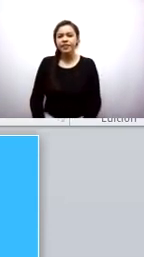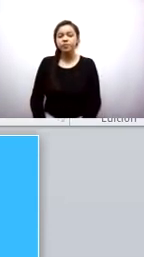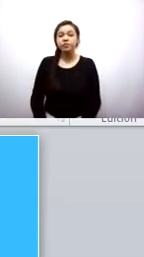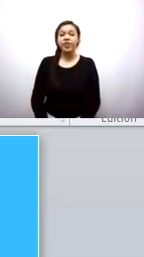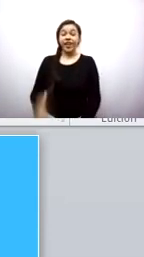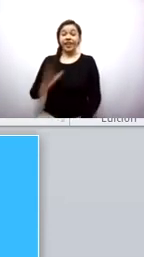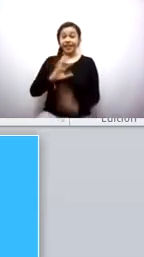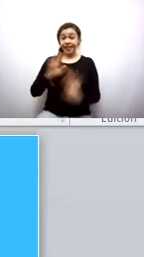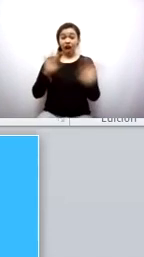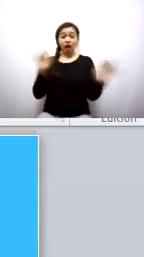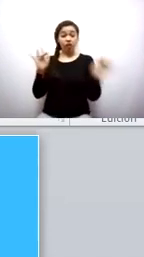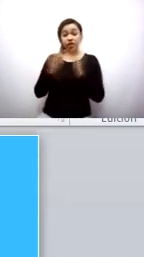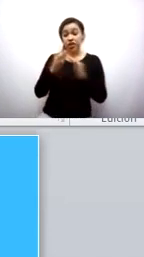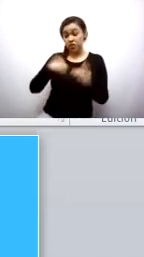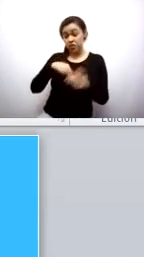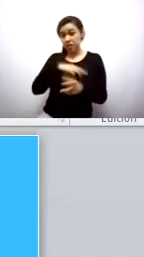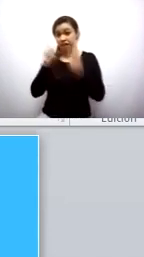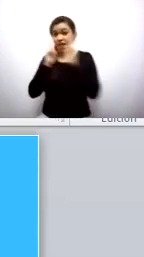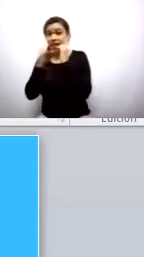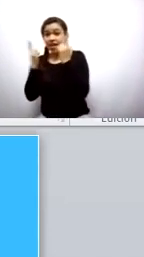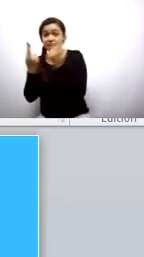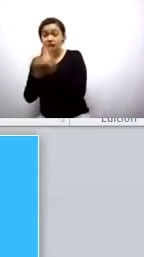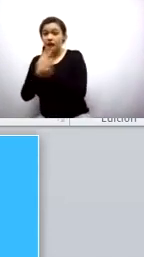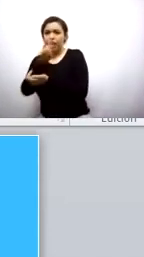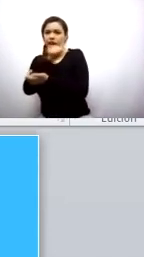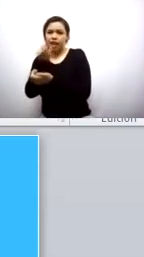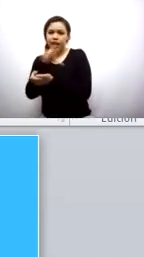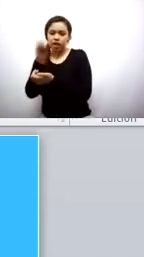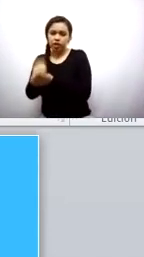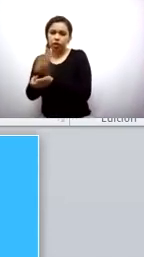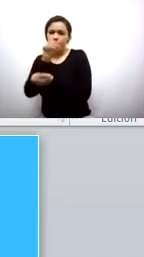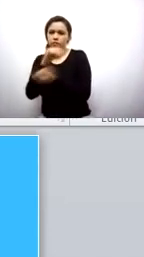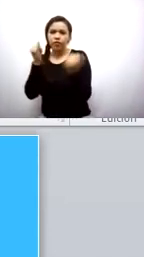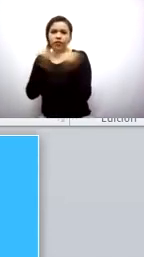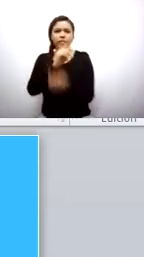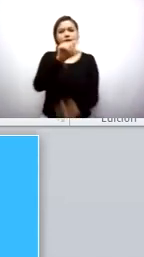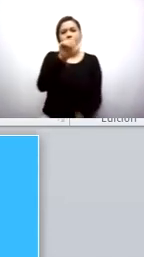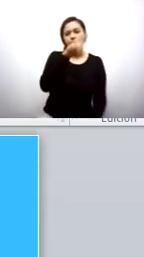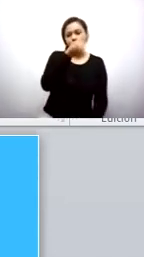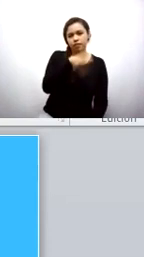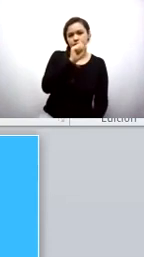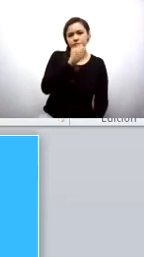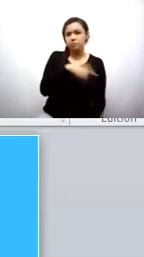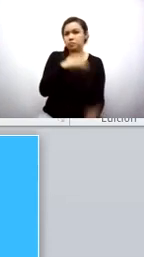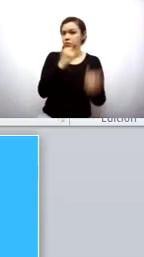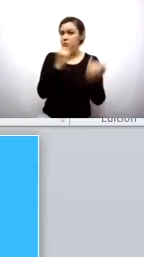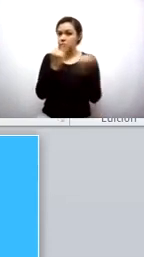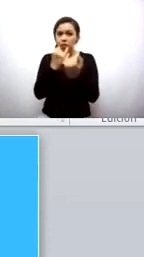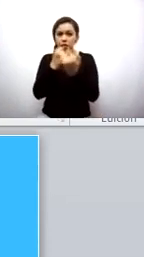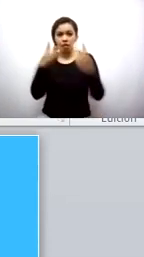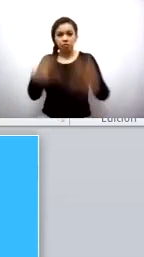reunión, la presencial de Zoom, como la de Teams. Y estamos viendo ahorita el mismo contenido, ¿vale?